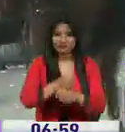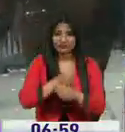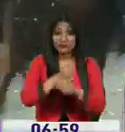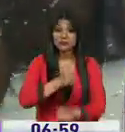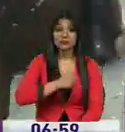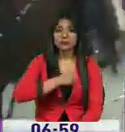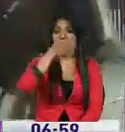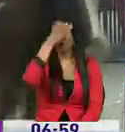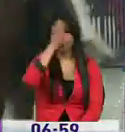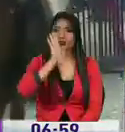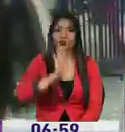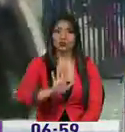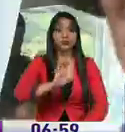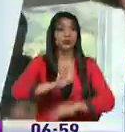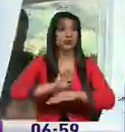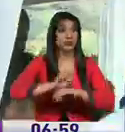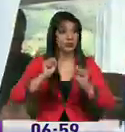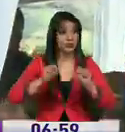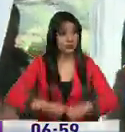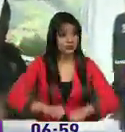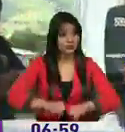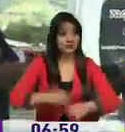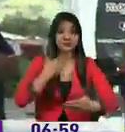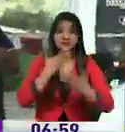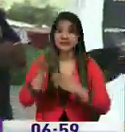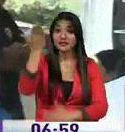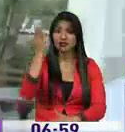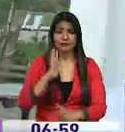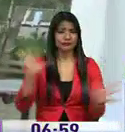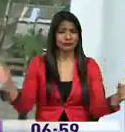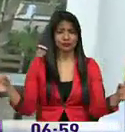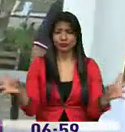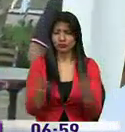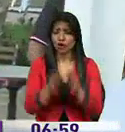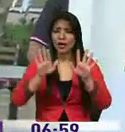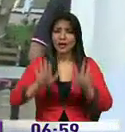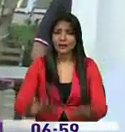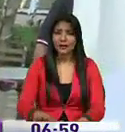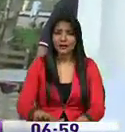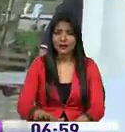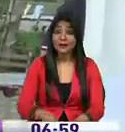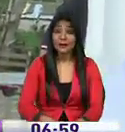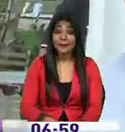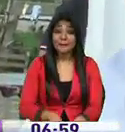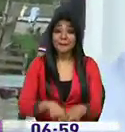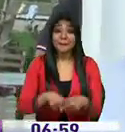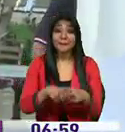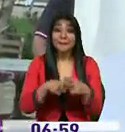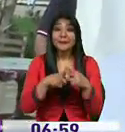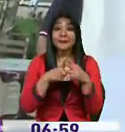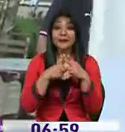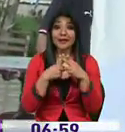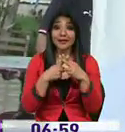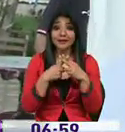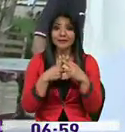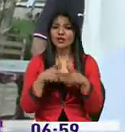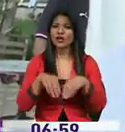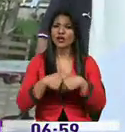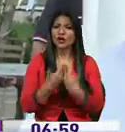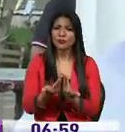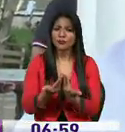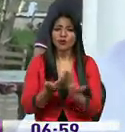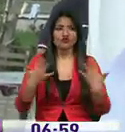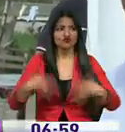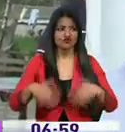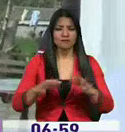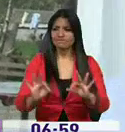cultural inmaterial del Ecuador. Gracias a Dios, aquí hay todo. Aquí estamos nosotros recién empezando a explotar